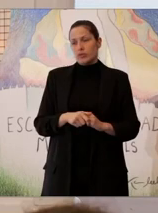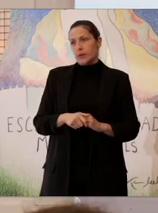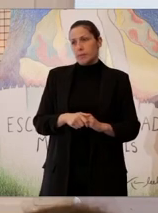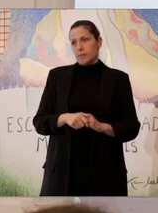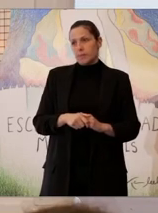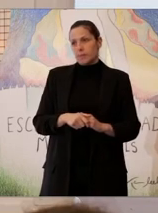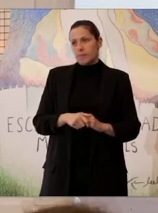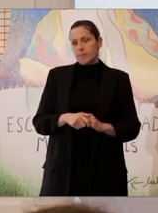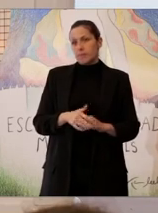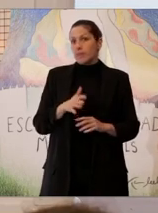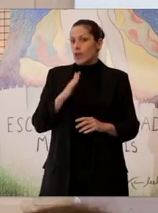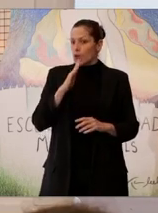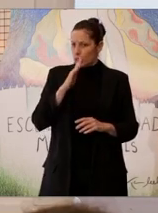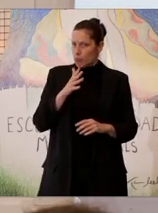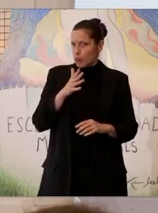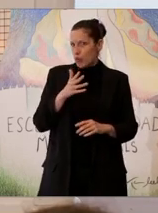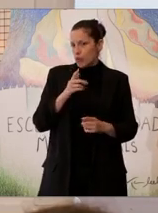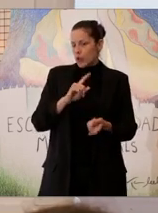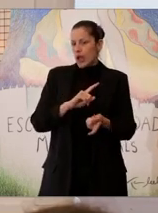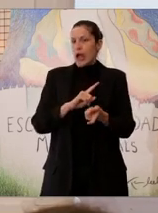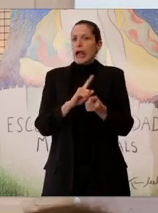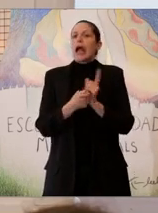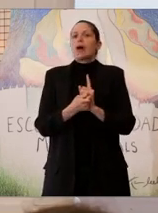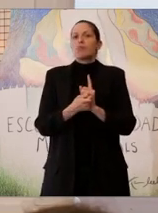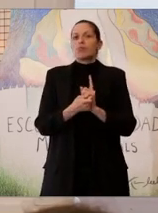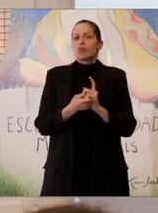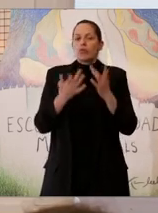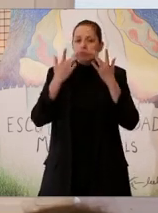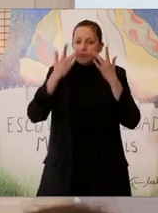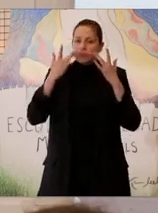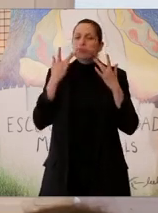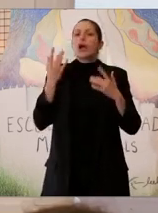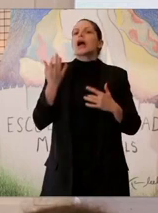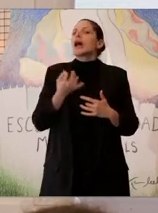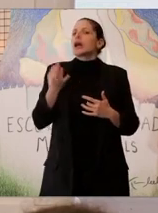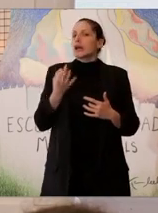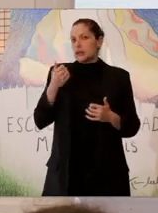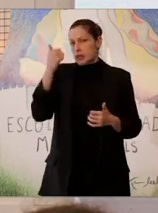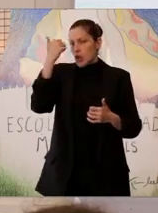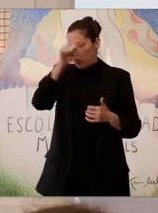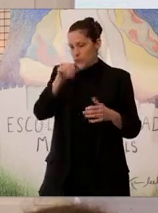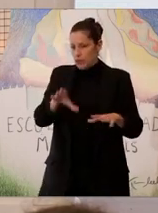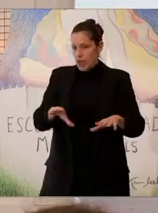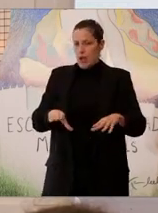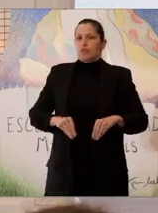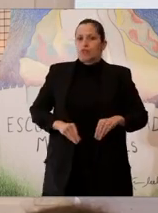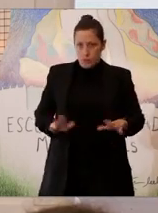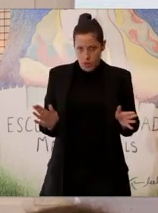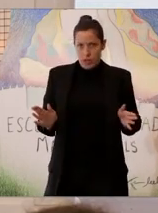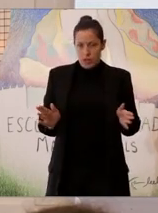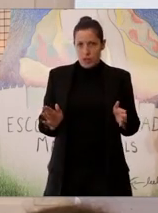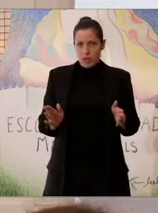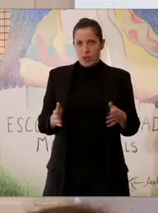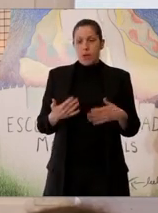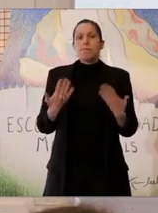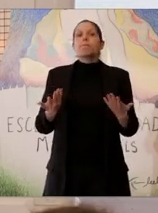el verdadero cambio sería eso, que estemos todavía hablando, es evidente. Pero claro, ¿qué sucede hasta que llega eso?